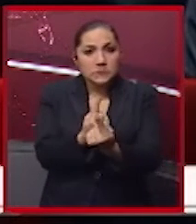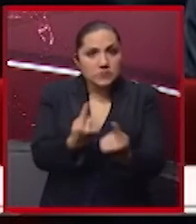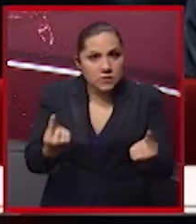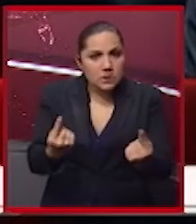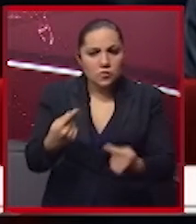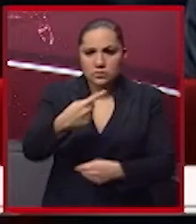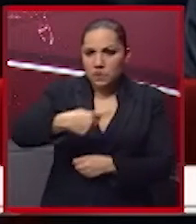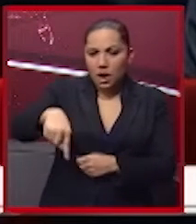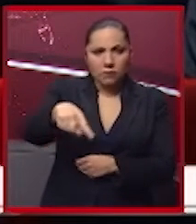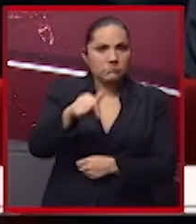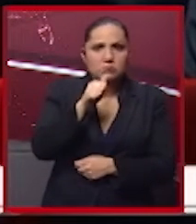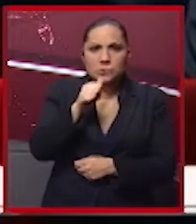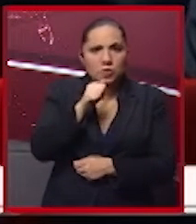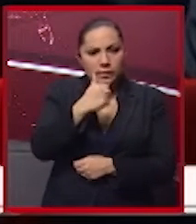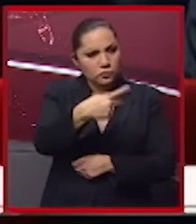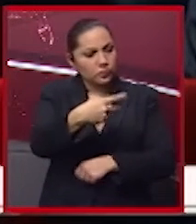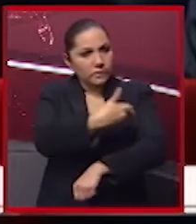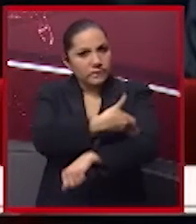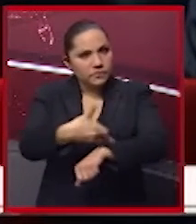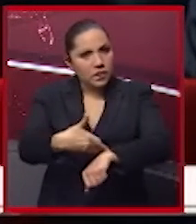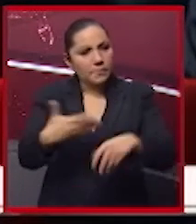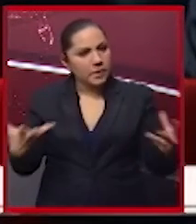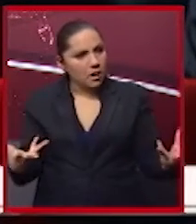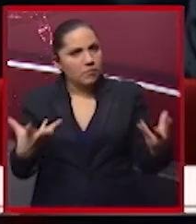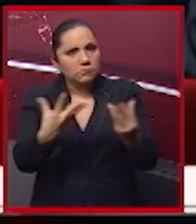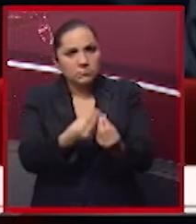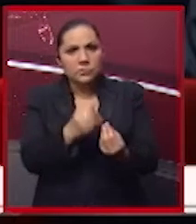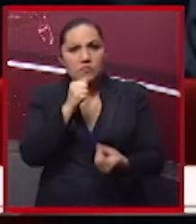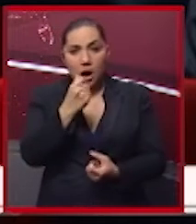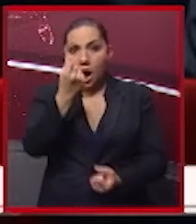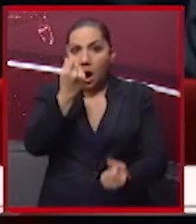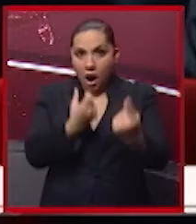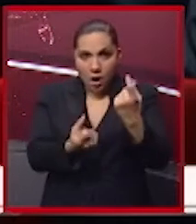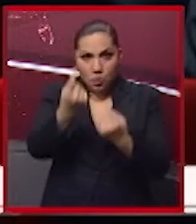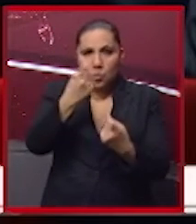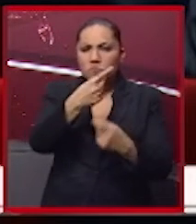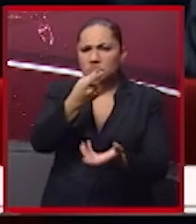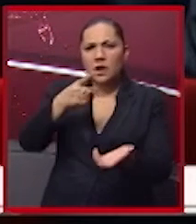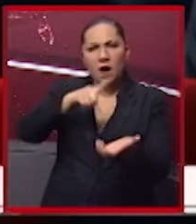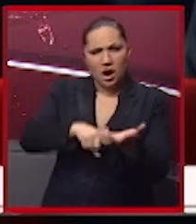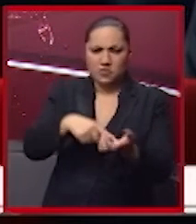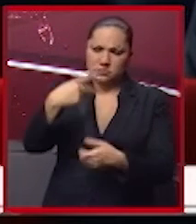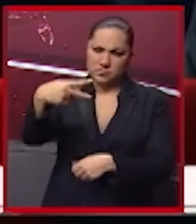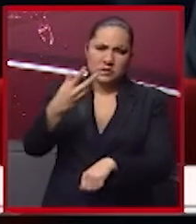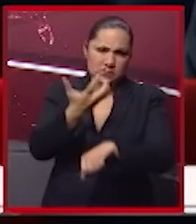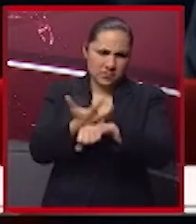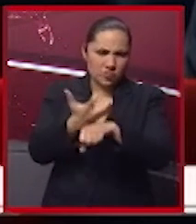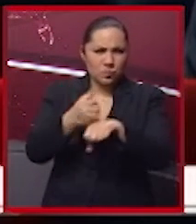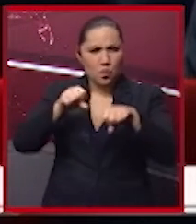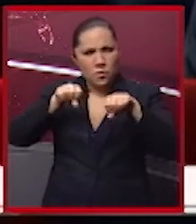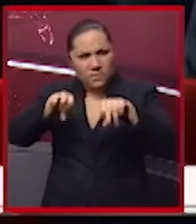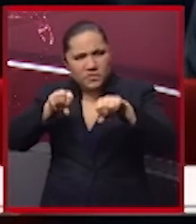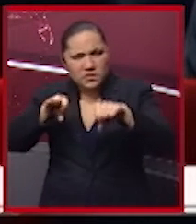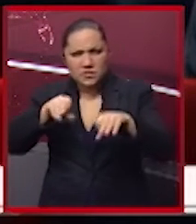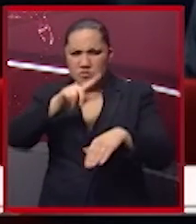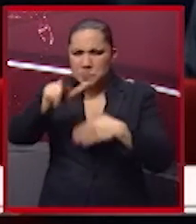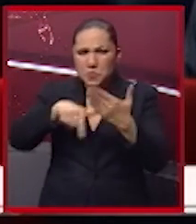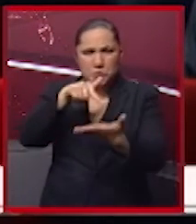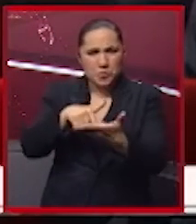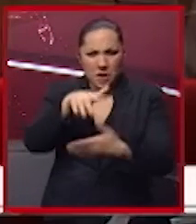ser reunificados y que permanecen en instalaciones de las agencias de Estados Unidos en